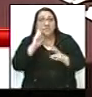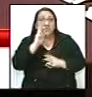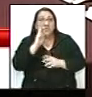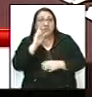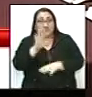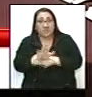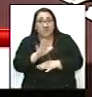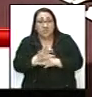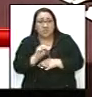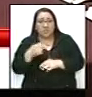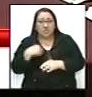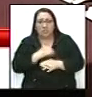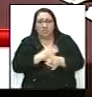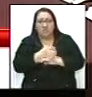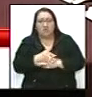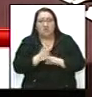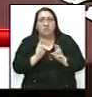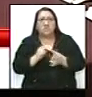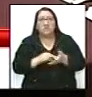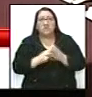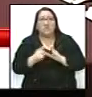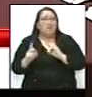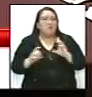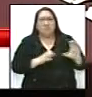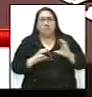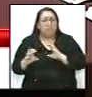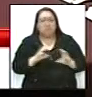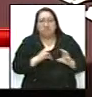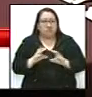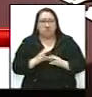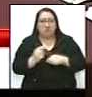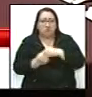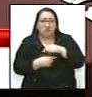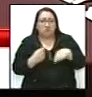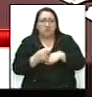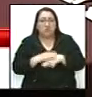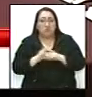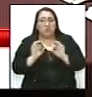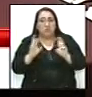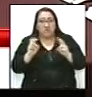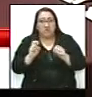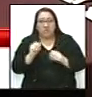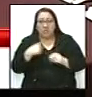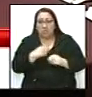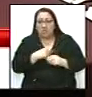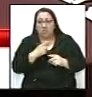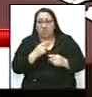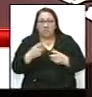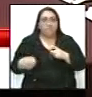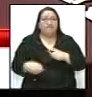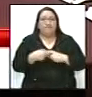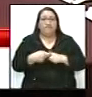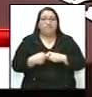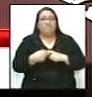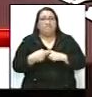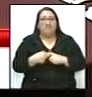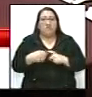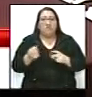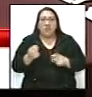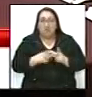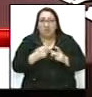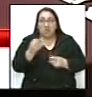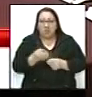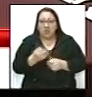tarde hemos entrado en una suerte de discusión circular sobre los mismos temas y estamos medio entrampados, en el sentido